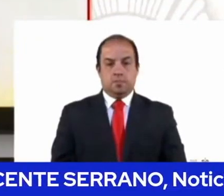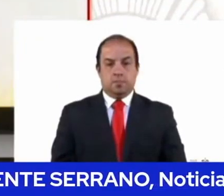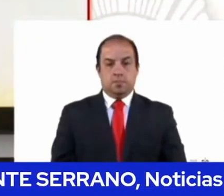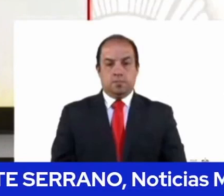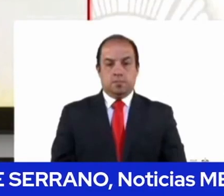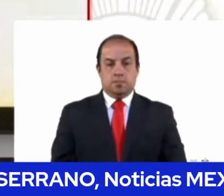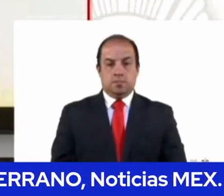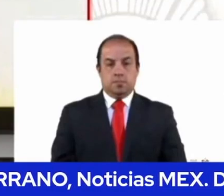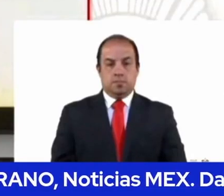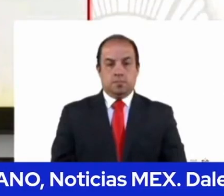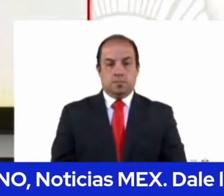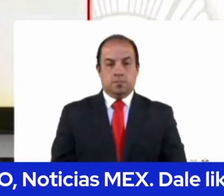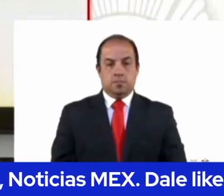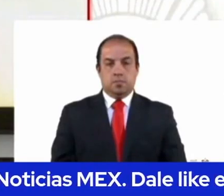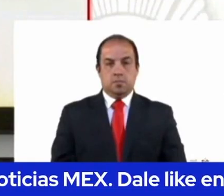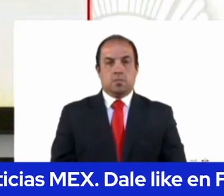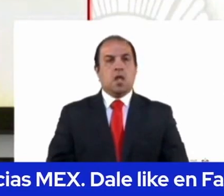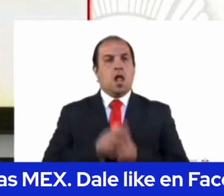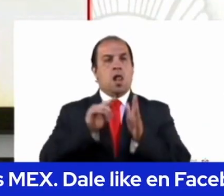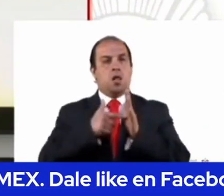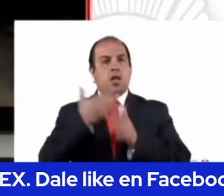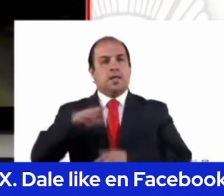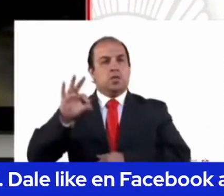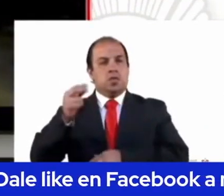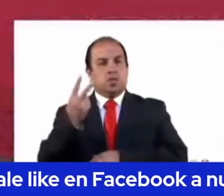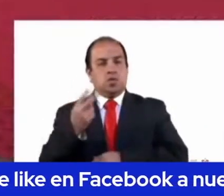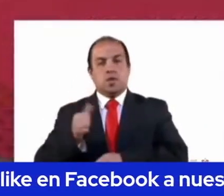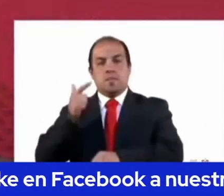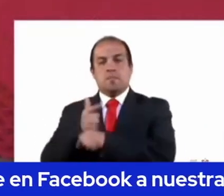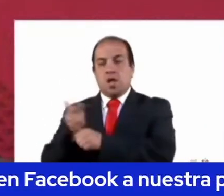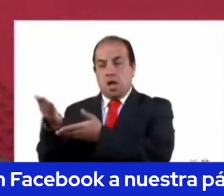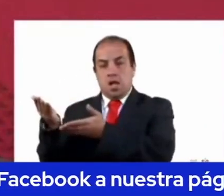México y operan en temas de extorsión,